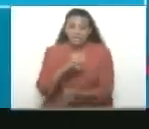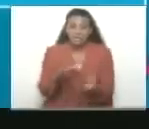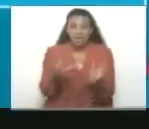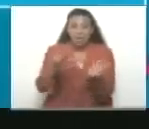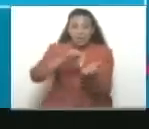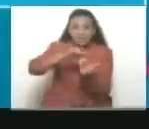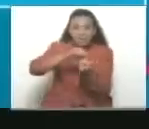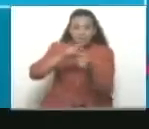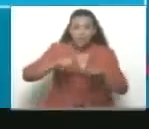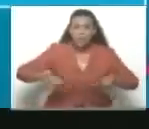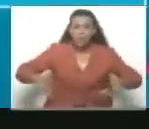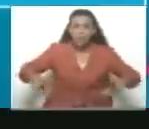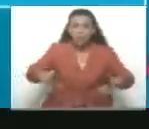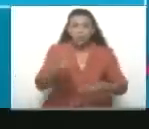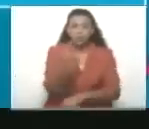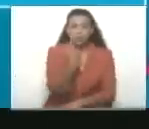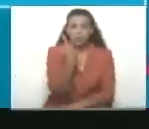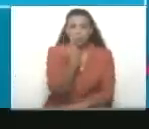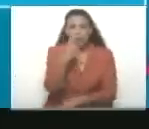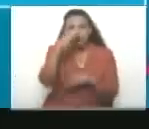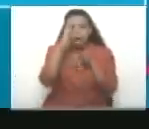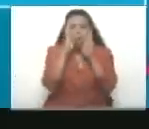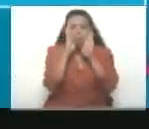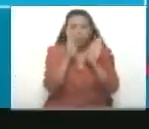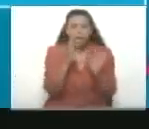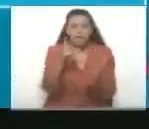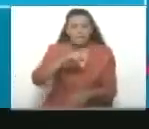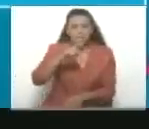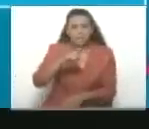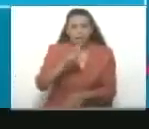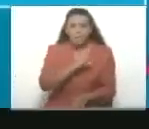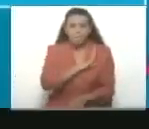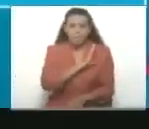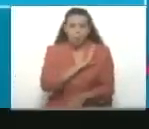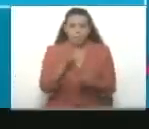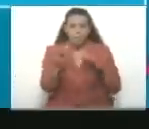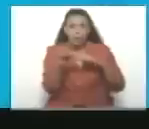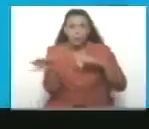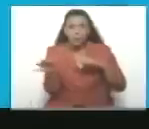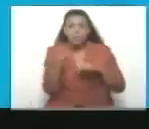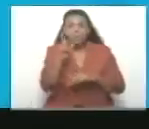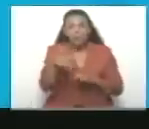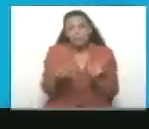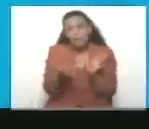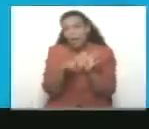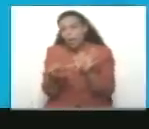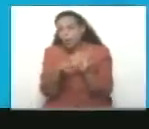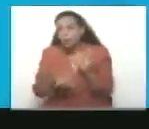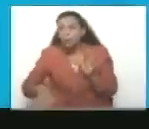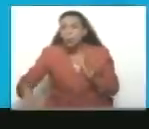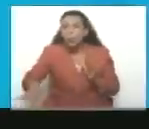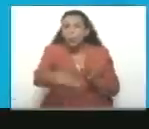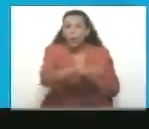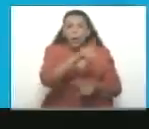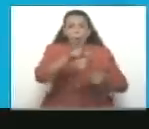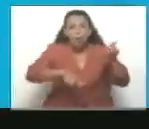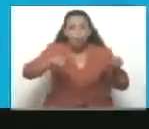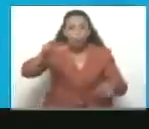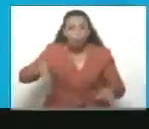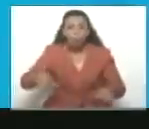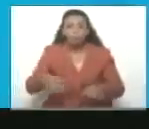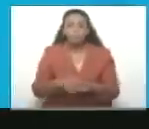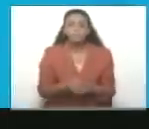es un hospital que no solamente responde a las necesidades de San Antonio sino de ureña e incluso también del norte de